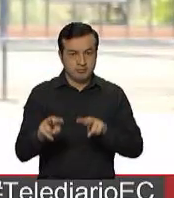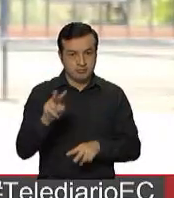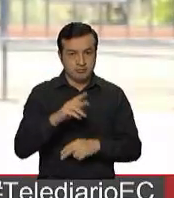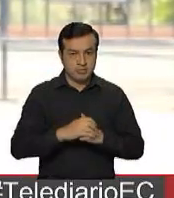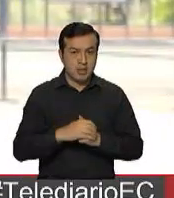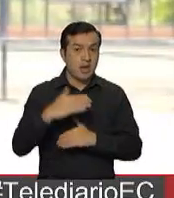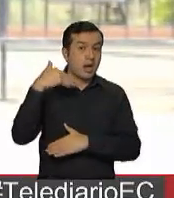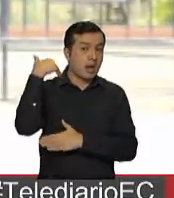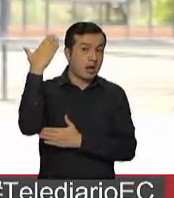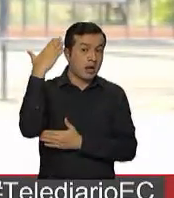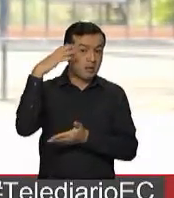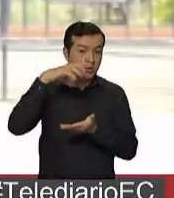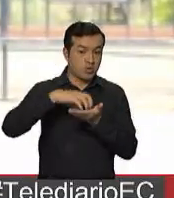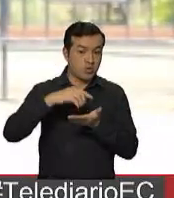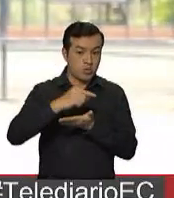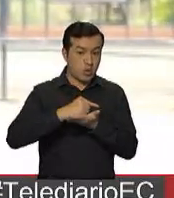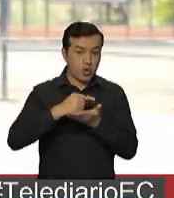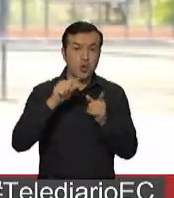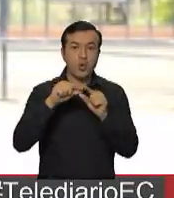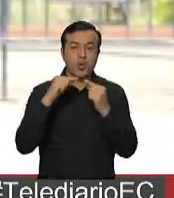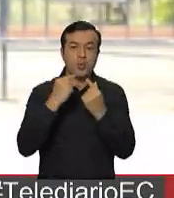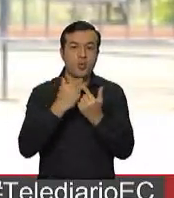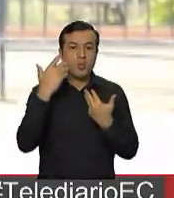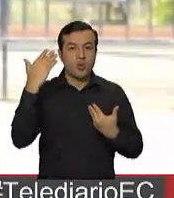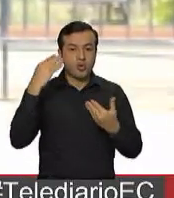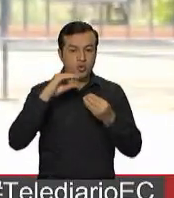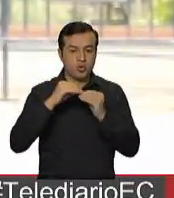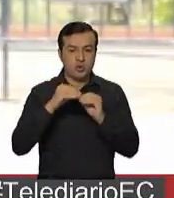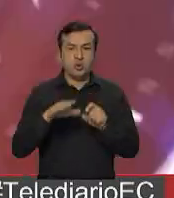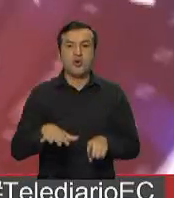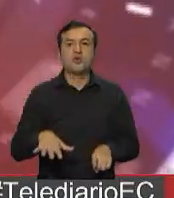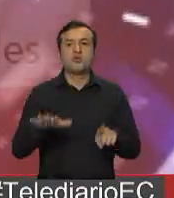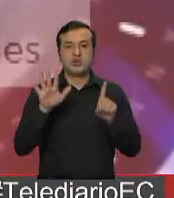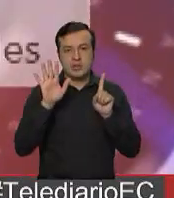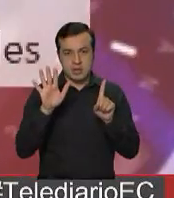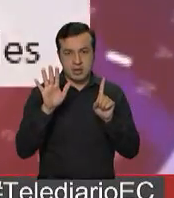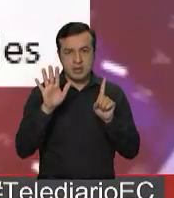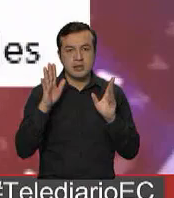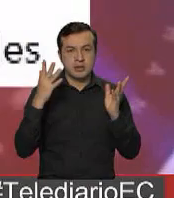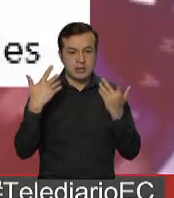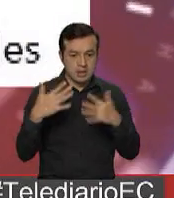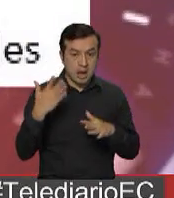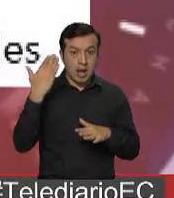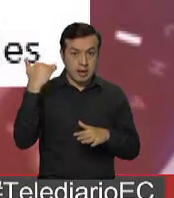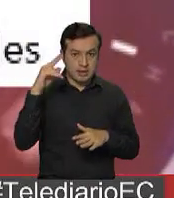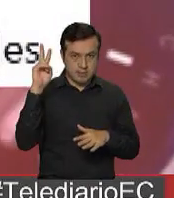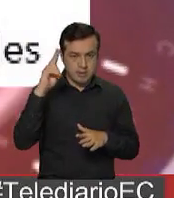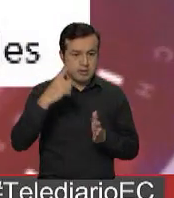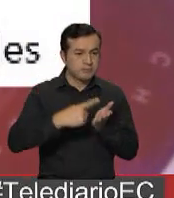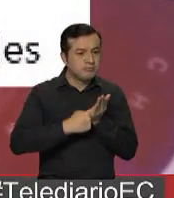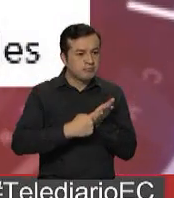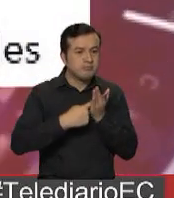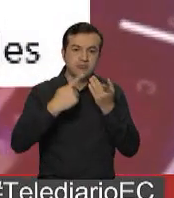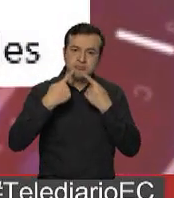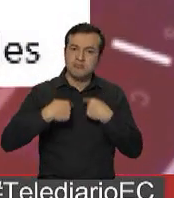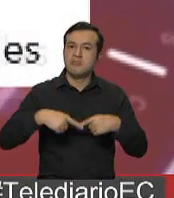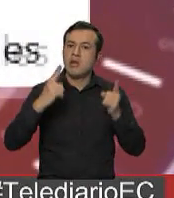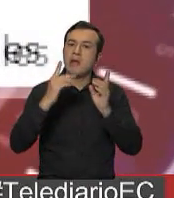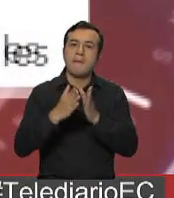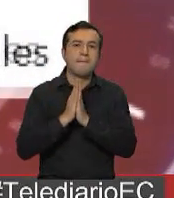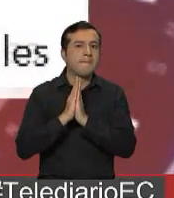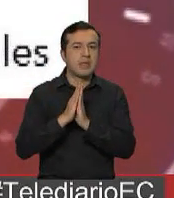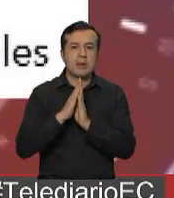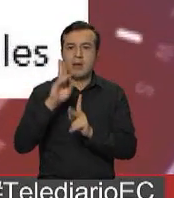Los alcaldes de Guayas, pertenecientes al Partido Social Cristiano Madera de Guerrero, se reunieron el último viernes e hicieron oficial la petición